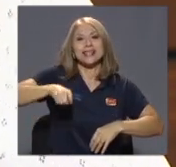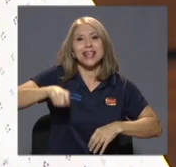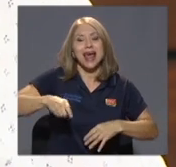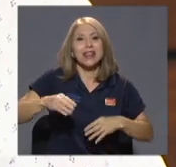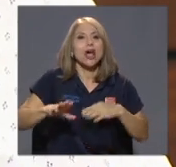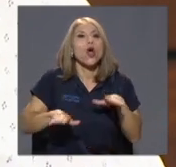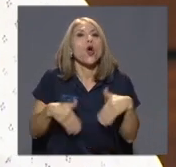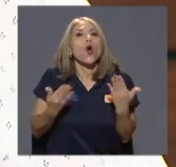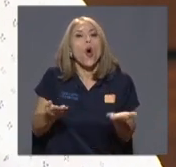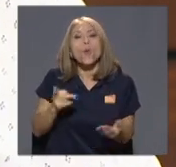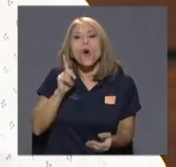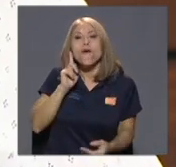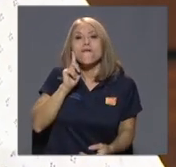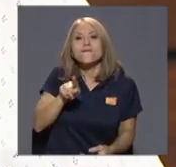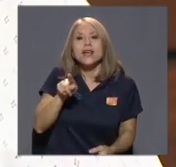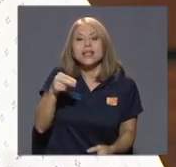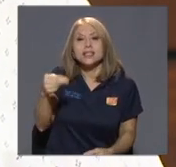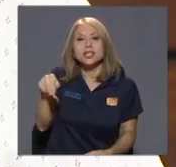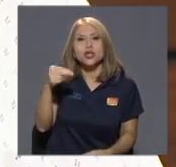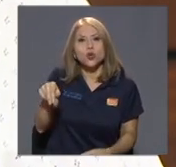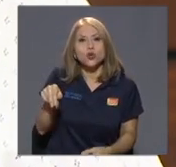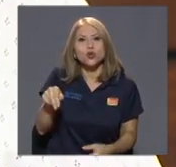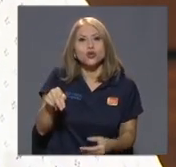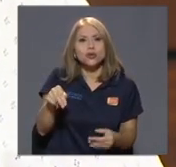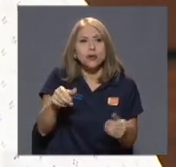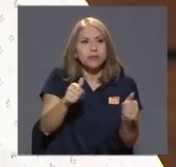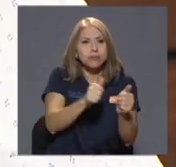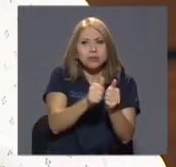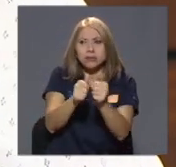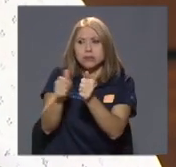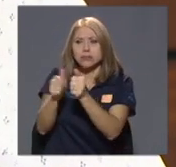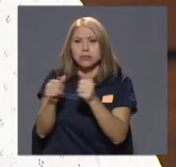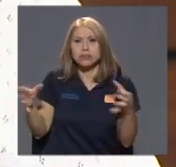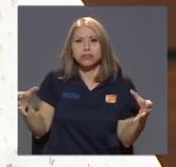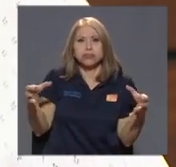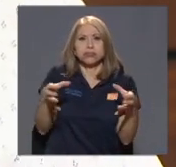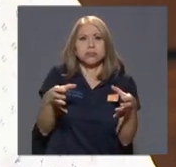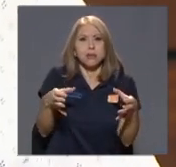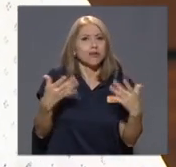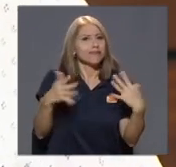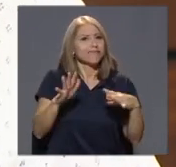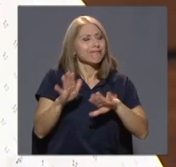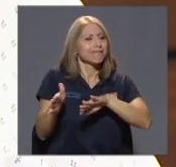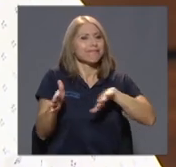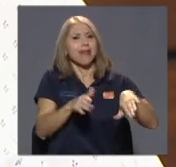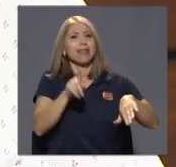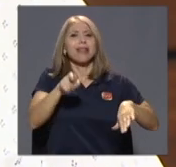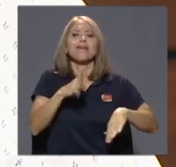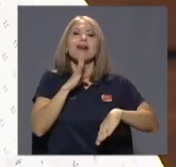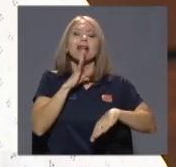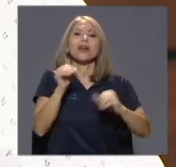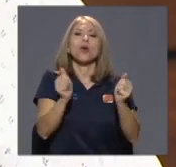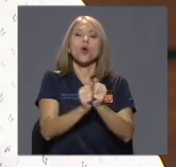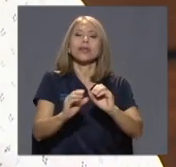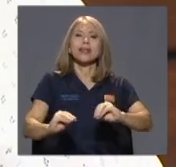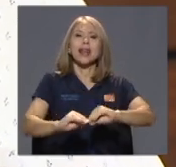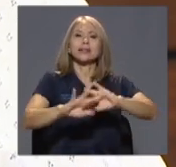news de alguna manera, y más bien hay que hablar con esa transparencia. La casa de cristal de Luis Guillermo,